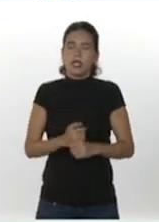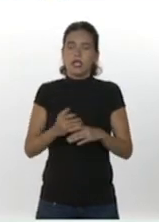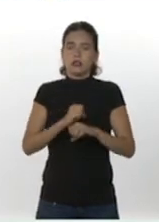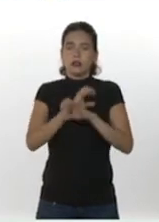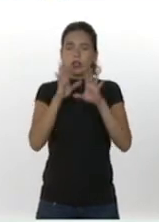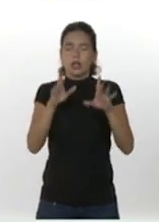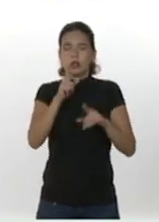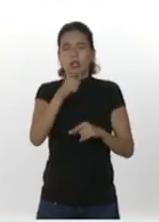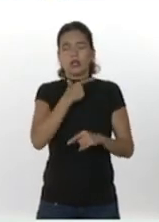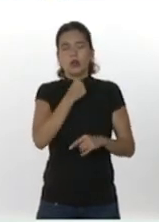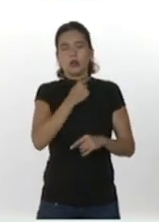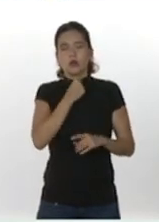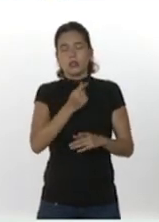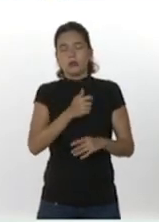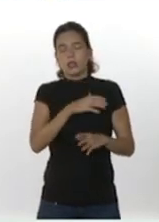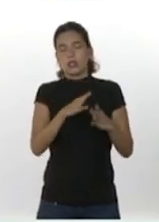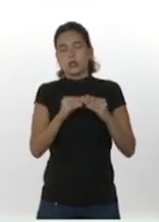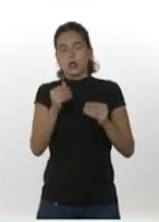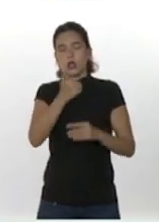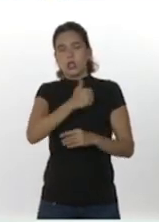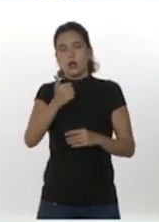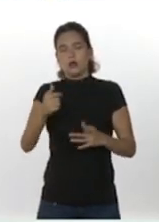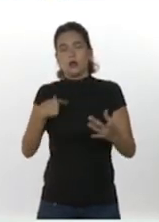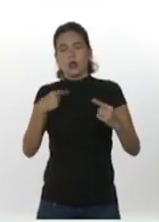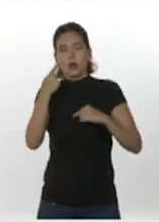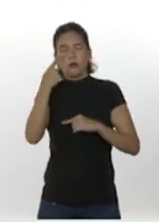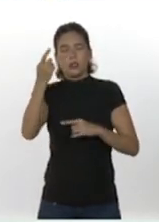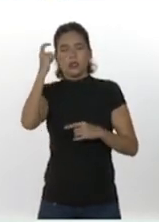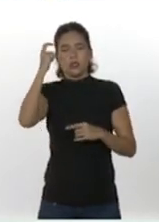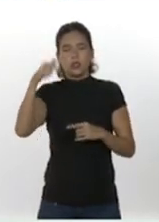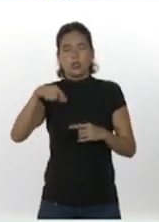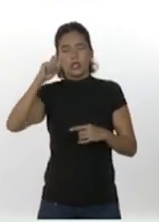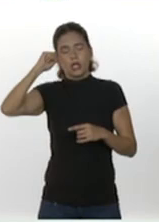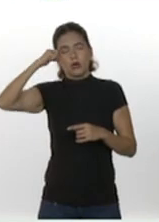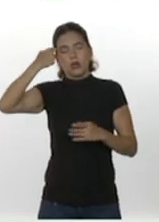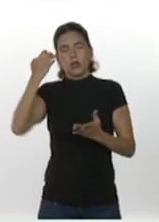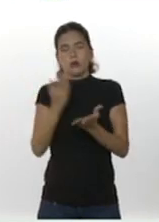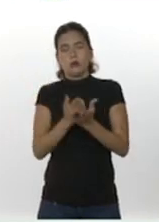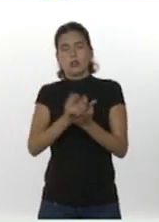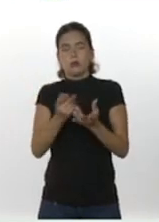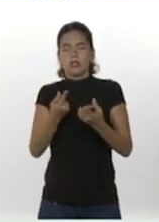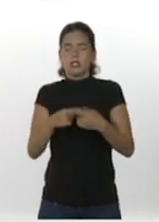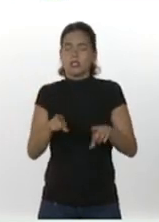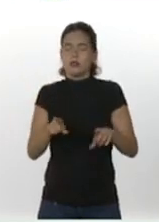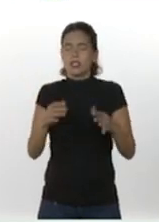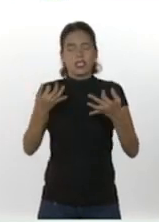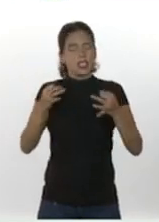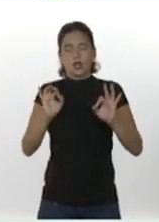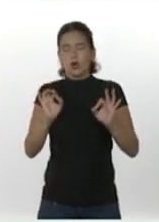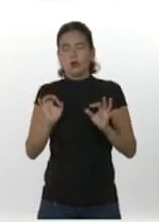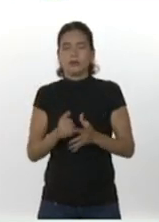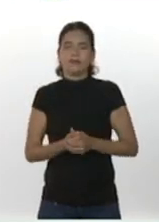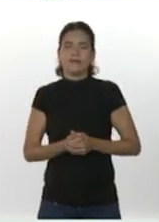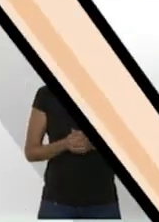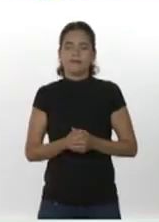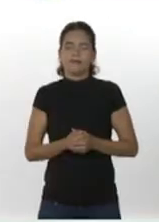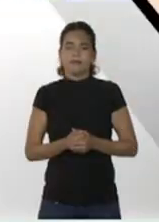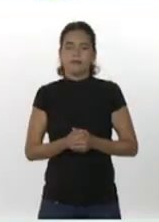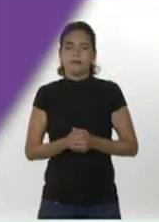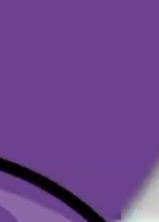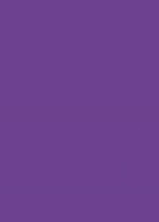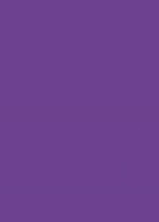supuesto, que sean de utilidad para todos y cada uno de los que nos han sintonizado y recordándoles, como siempre, que ser diferente es algo común.